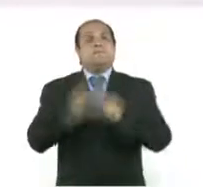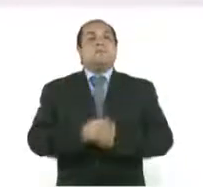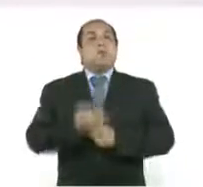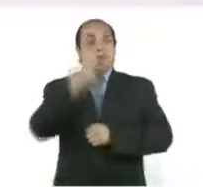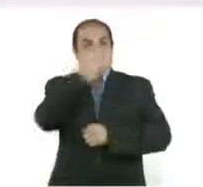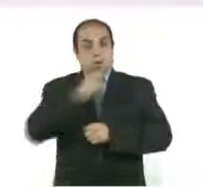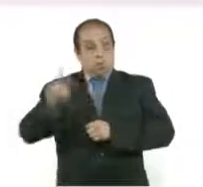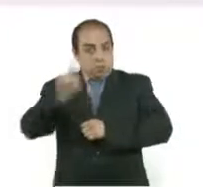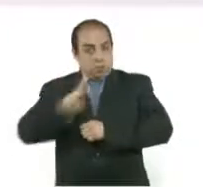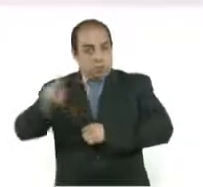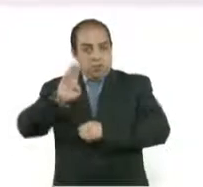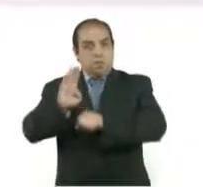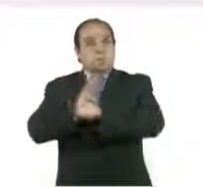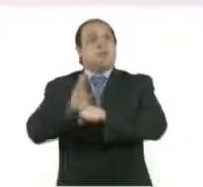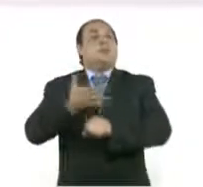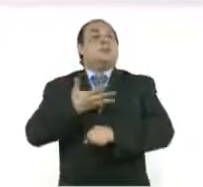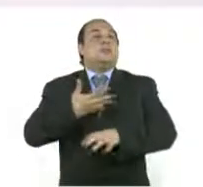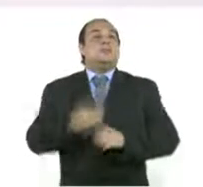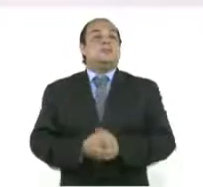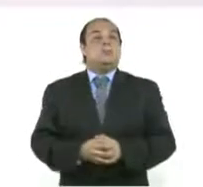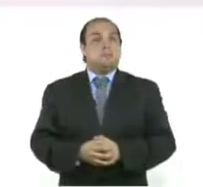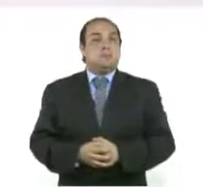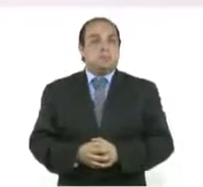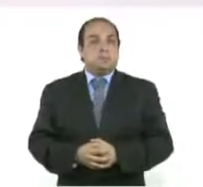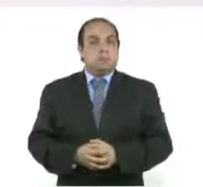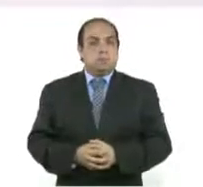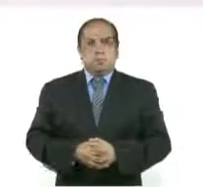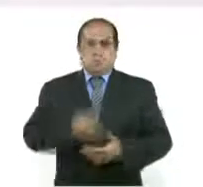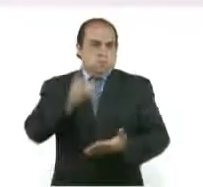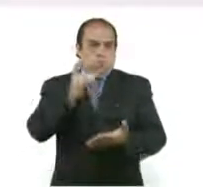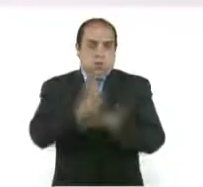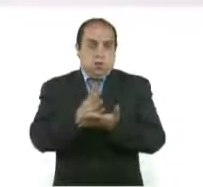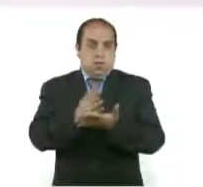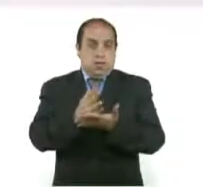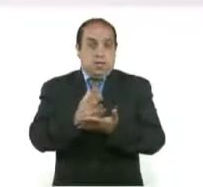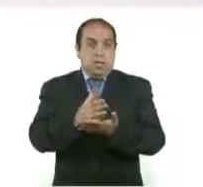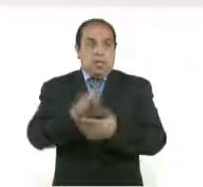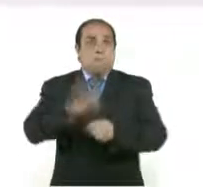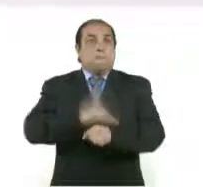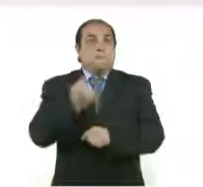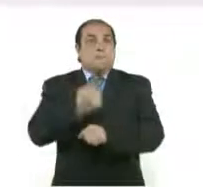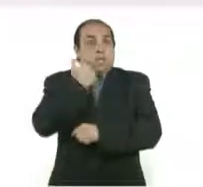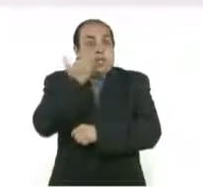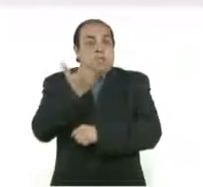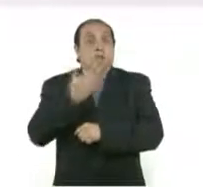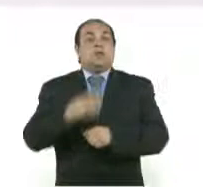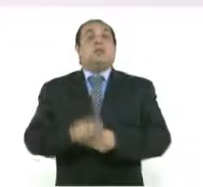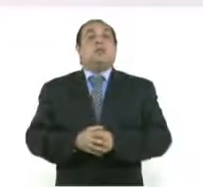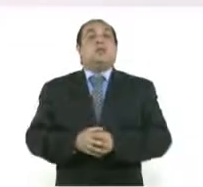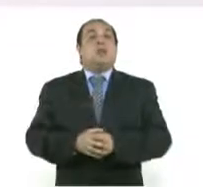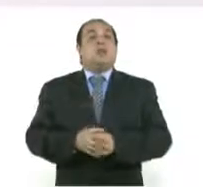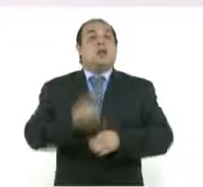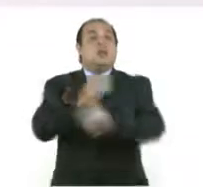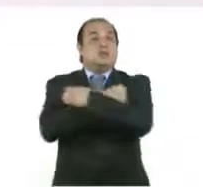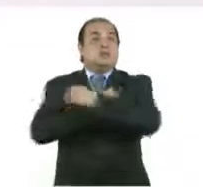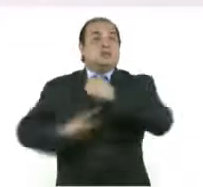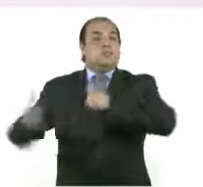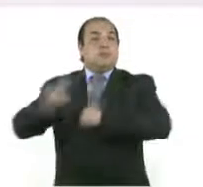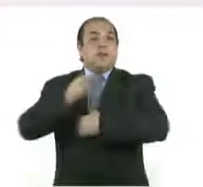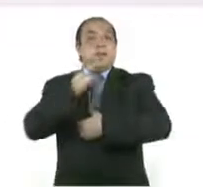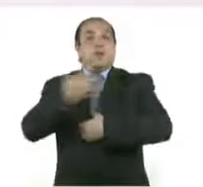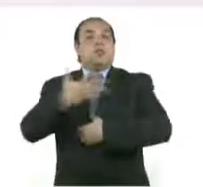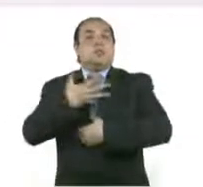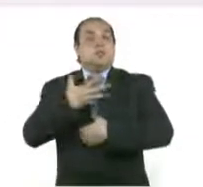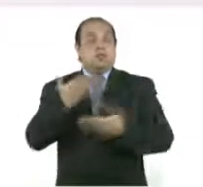los beneficiados. No solamente porque queremos que la educación pública sea la mejor de todas, sino